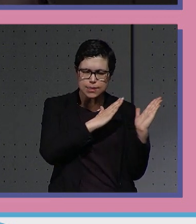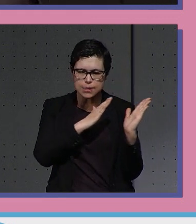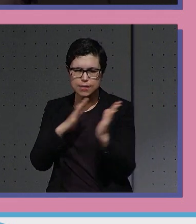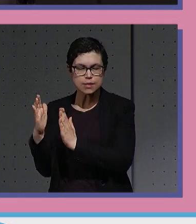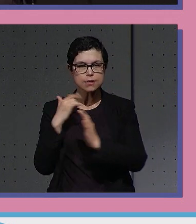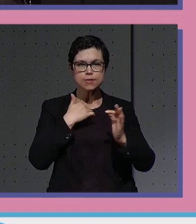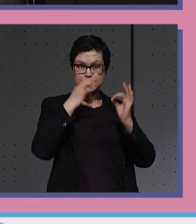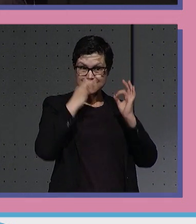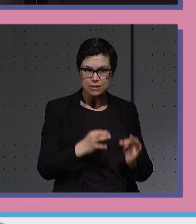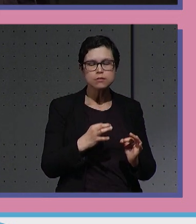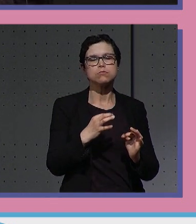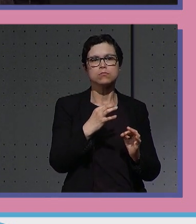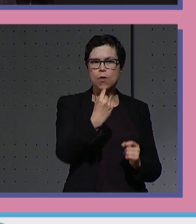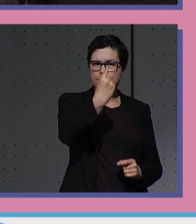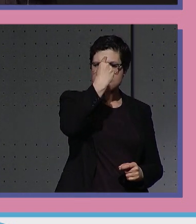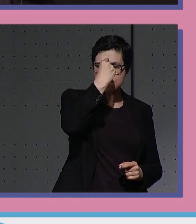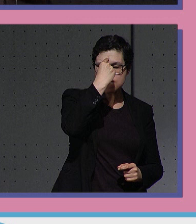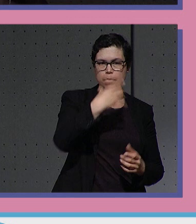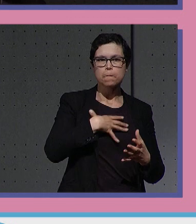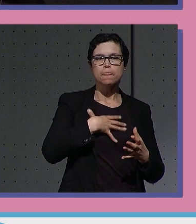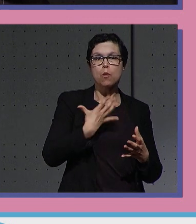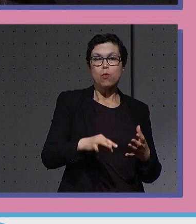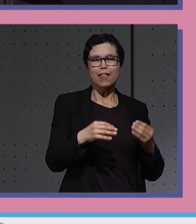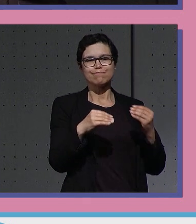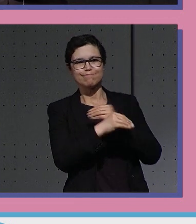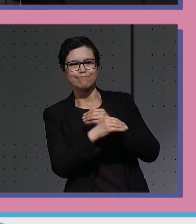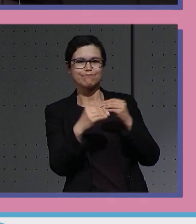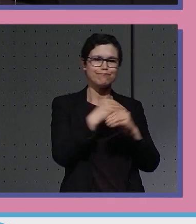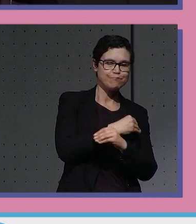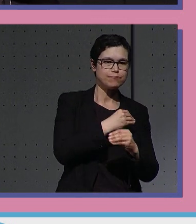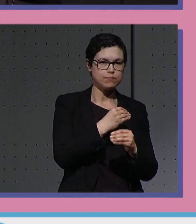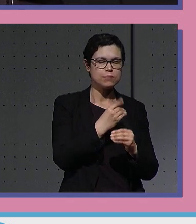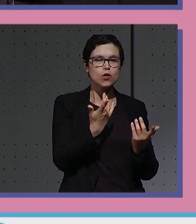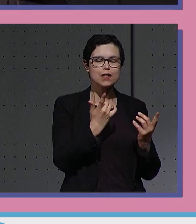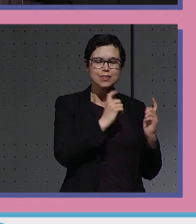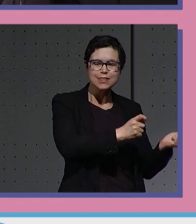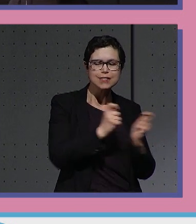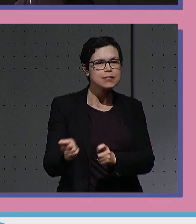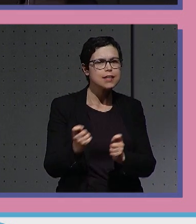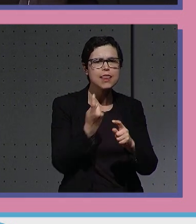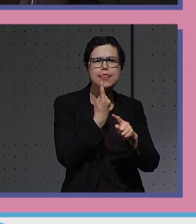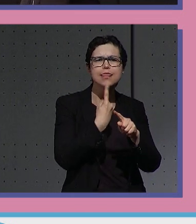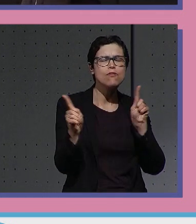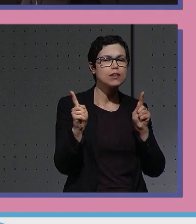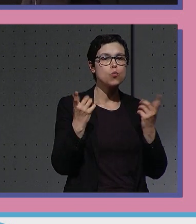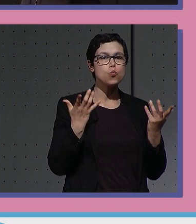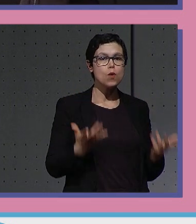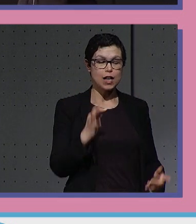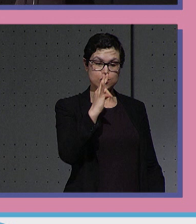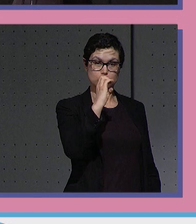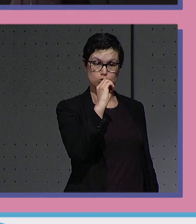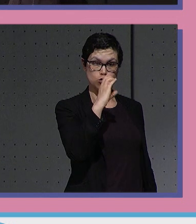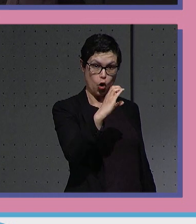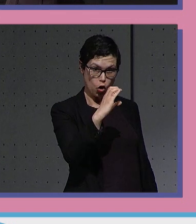que es una situación de un trastorno obsesivo. ¿Dónde tendríamos que poner la diferencia? En que el TOC, el trastorno